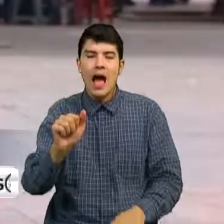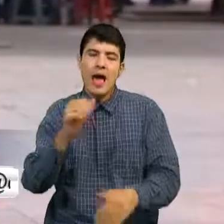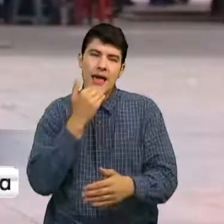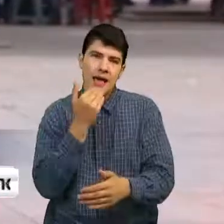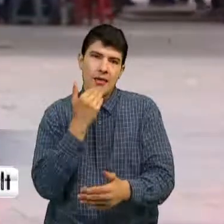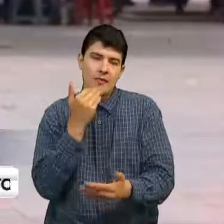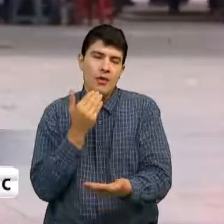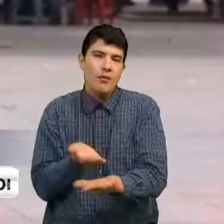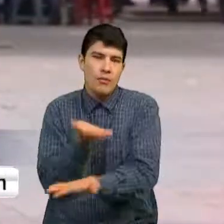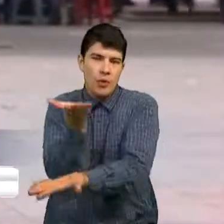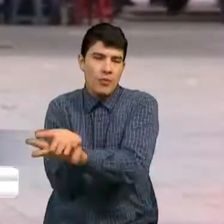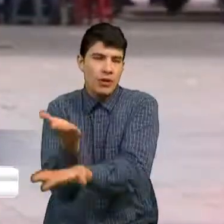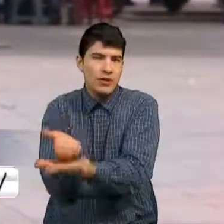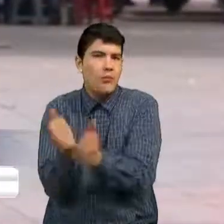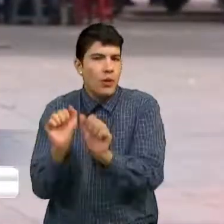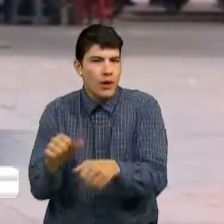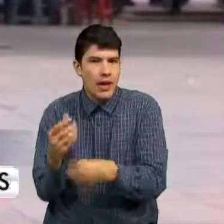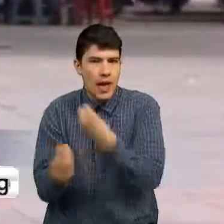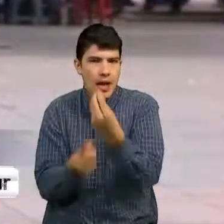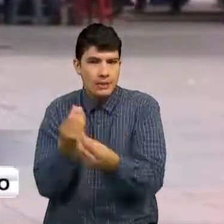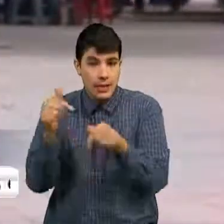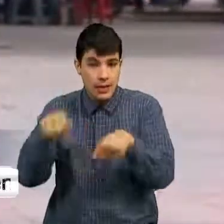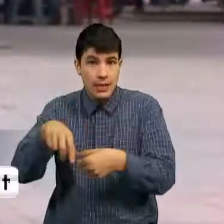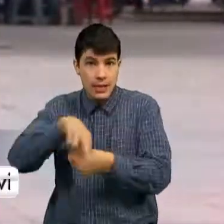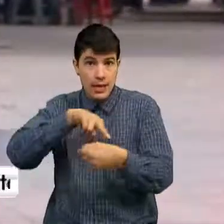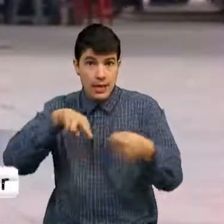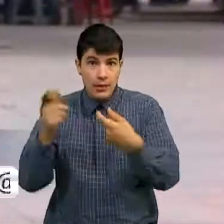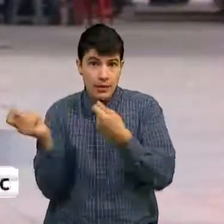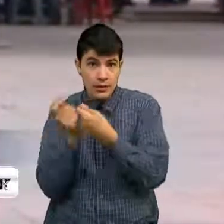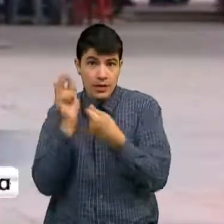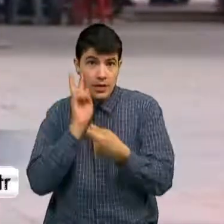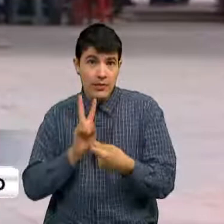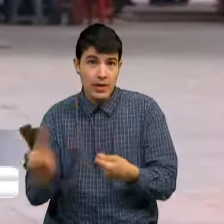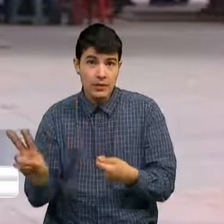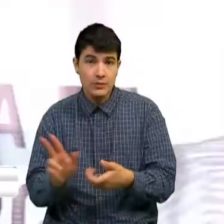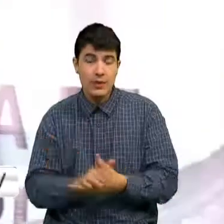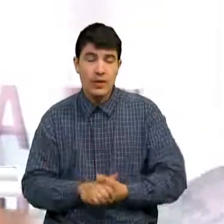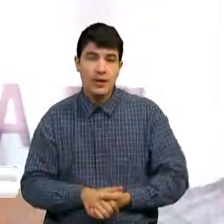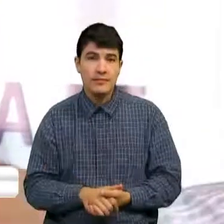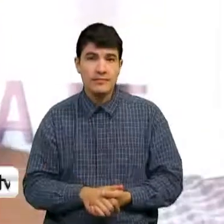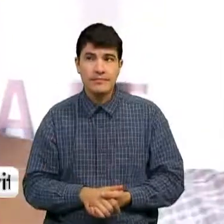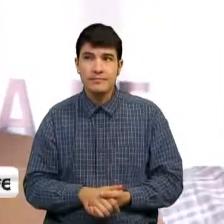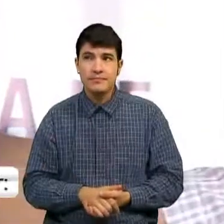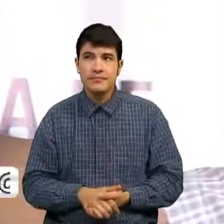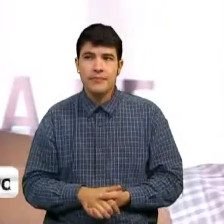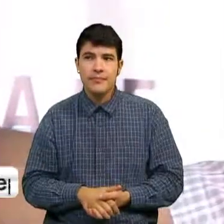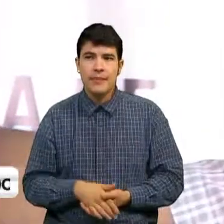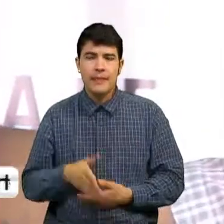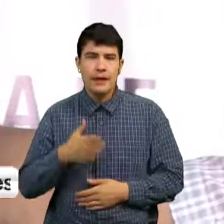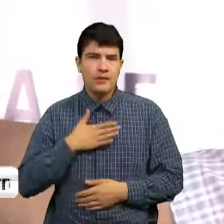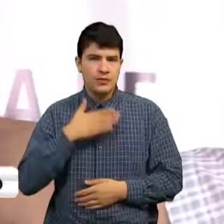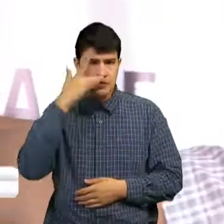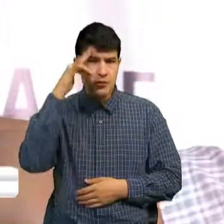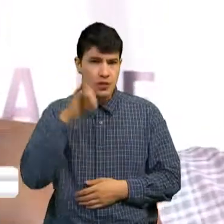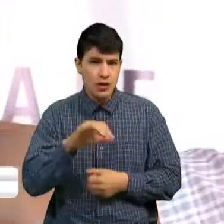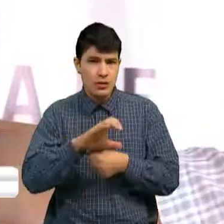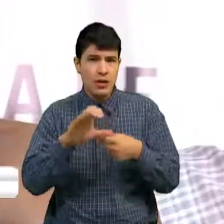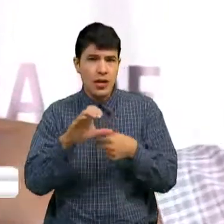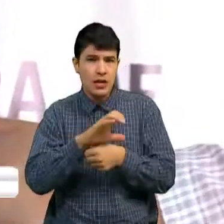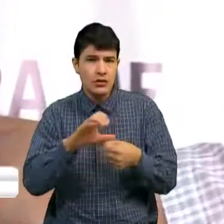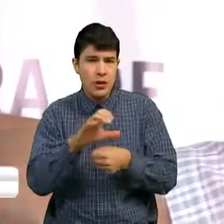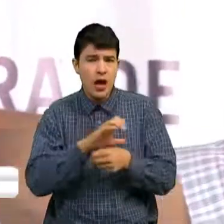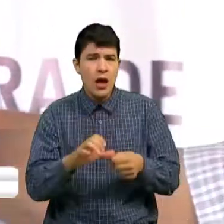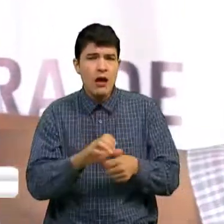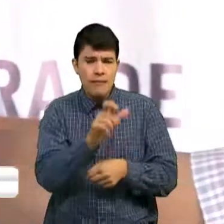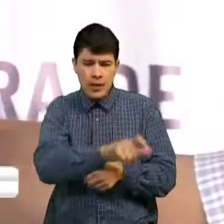para realizar aquí en la región fronteriza de colombia yo creo que en la ciudad hay una mano de obra